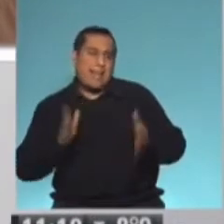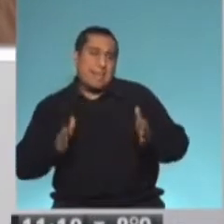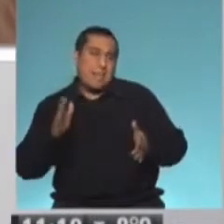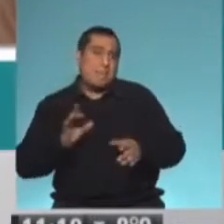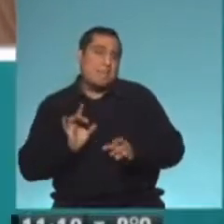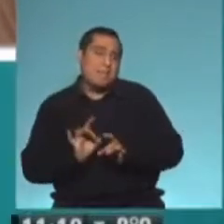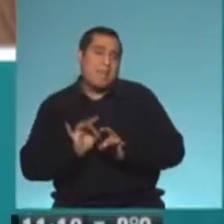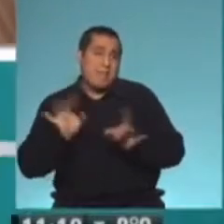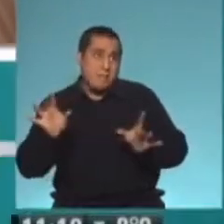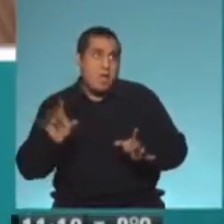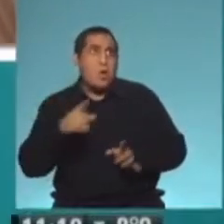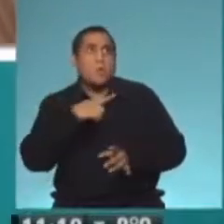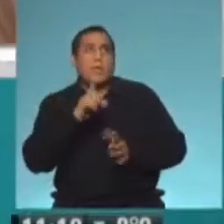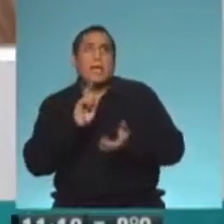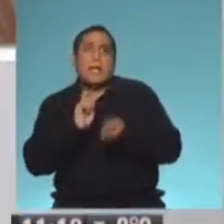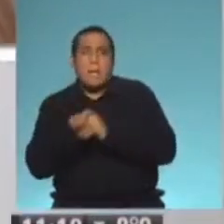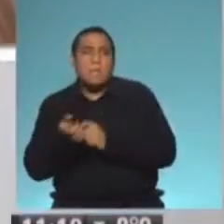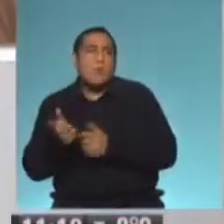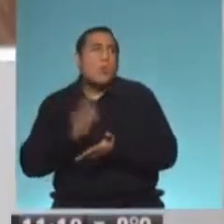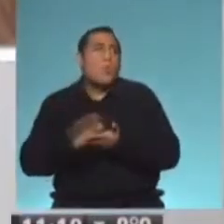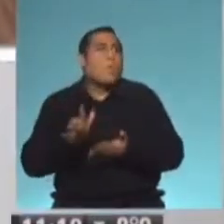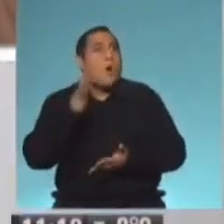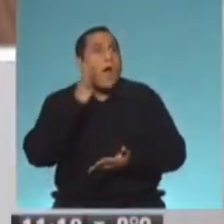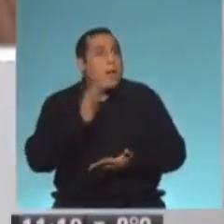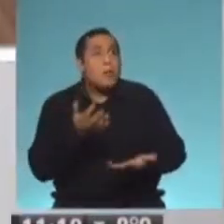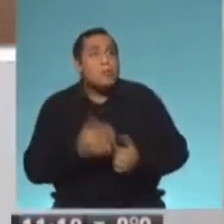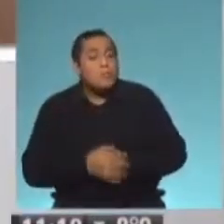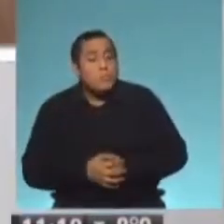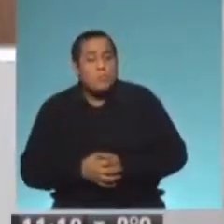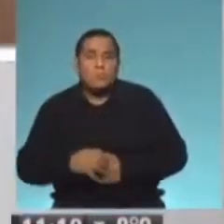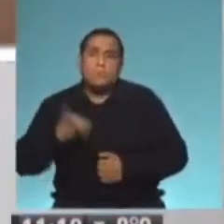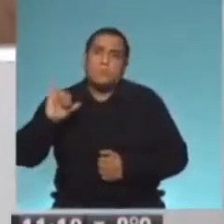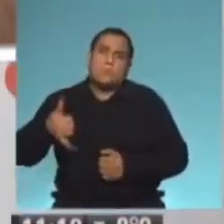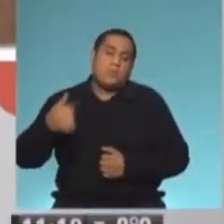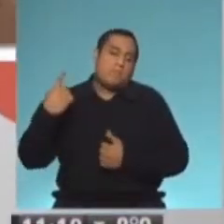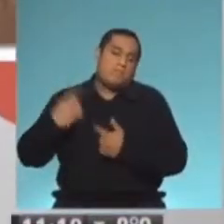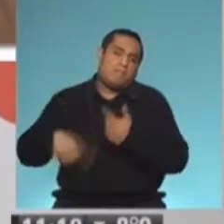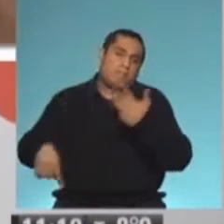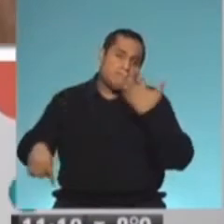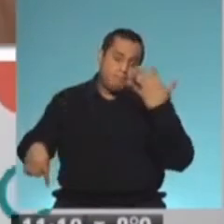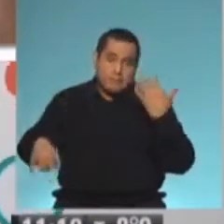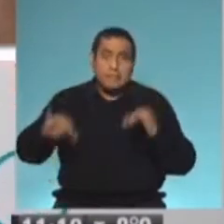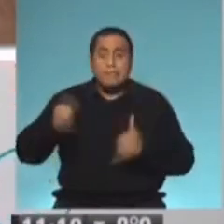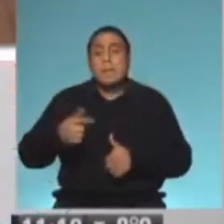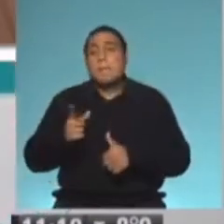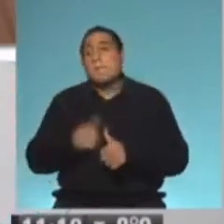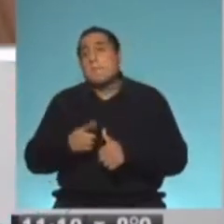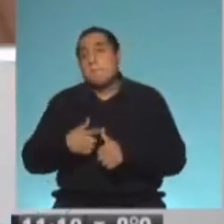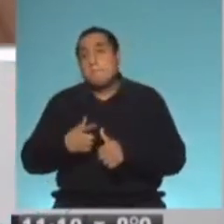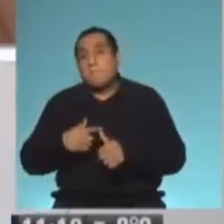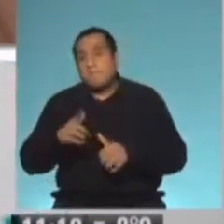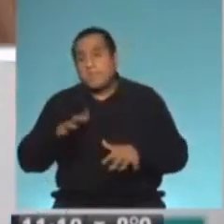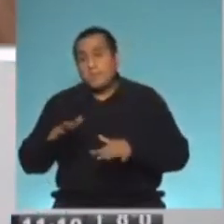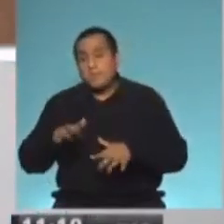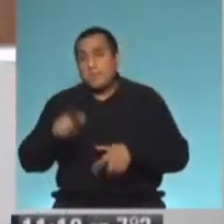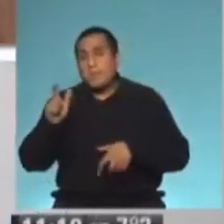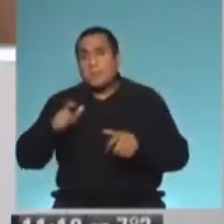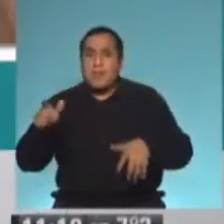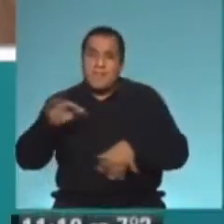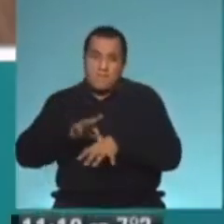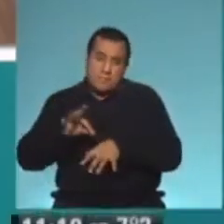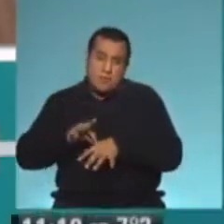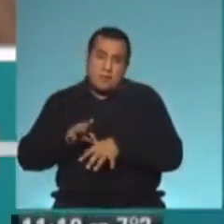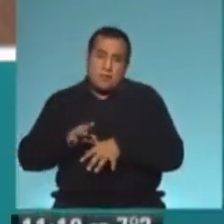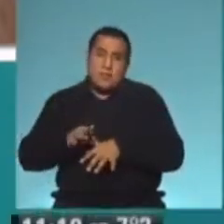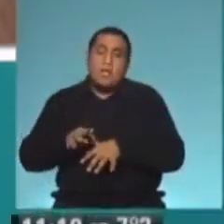hay algo particular que ustedes han adaptado? Sí, un montón de cosas. La primera situación que vivieron los pacientes del hospital, como